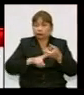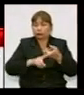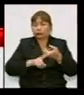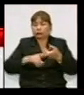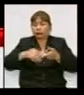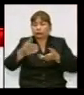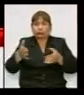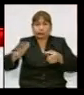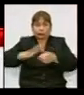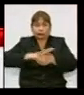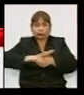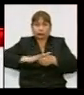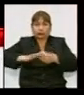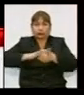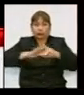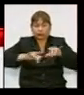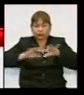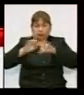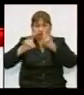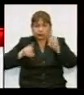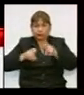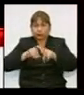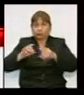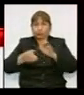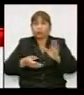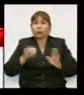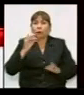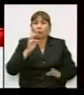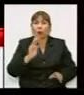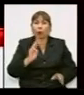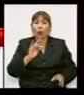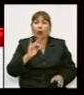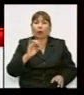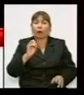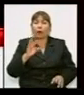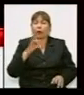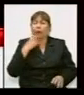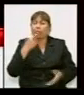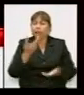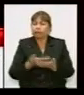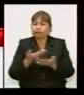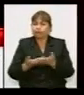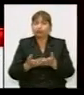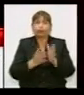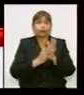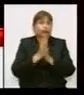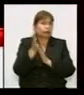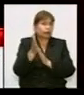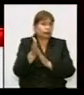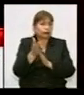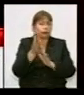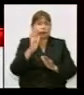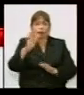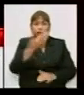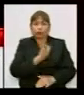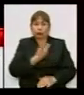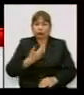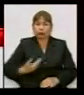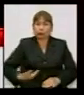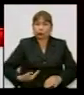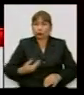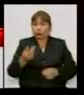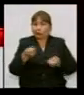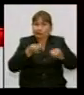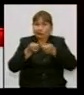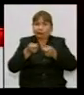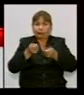servidores. Las horas siguientes, la población rusófona sale a las calles de la capital. Los estonios sienten que su gobierno pierde poco a poco el control